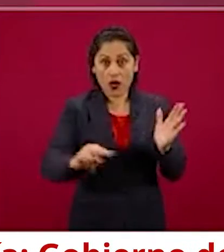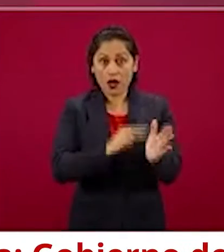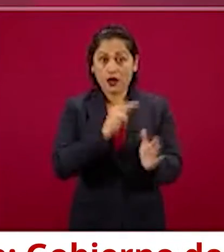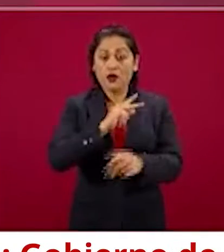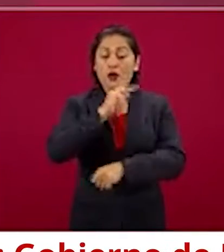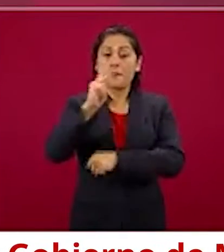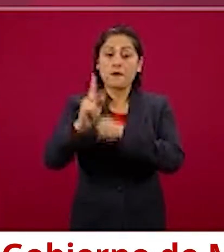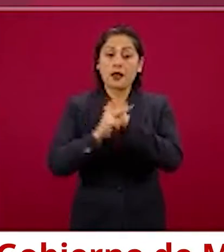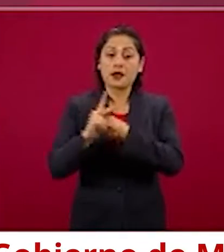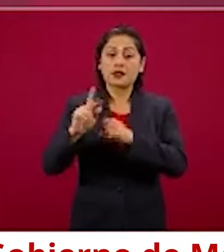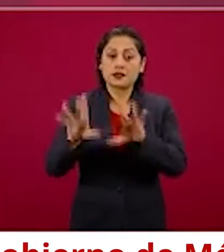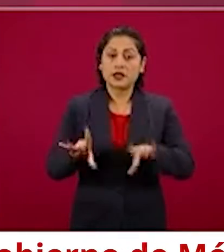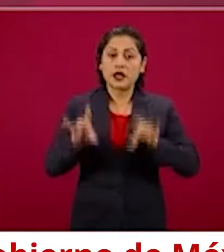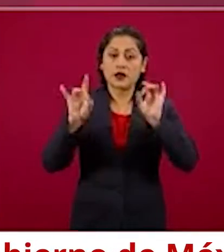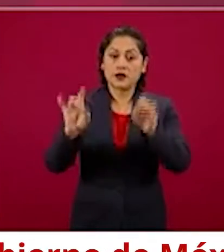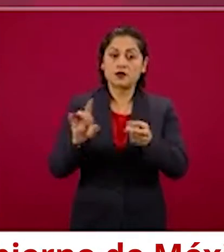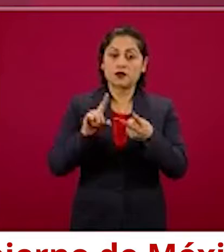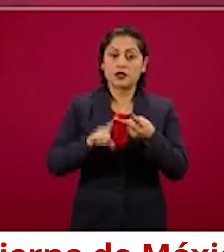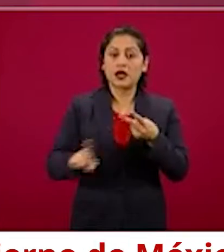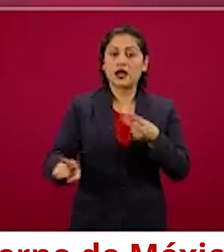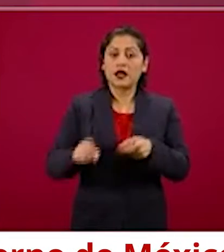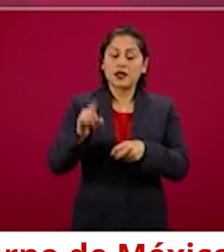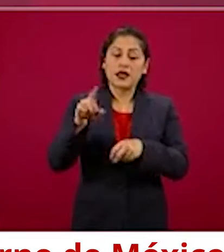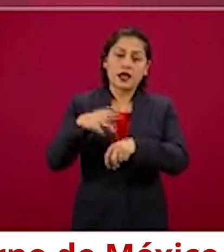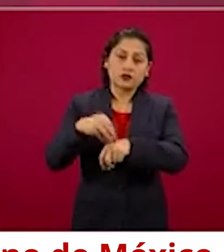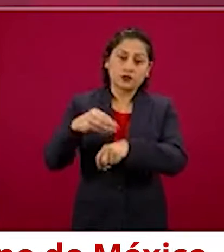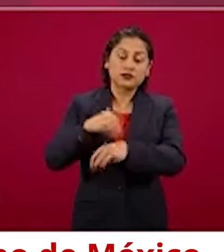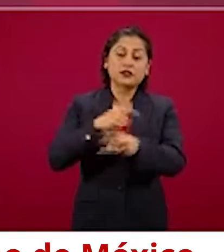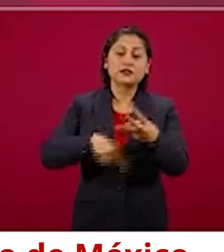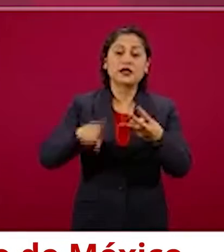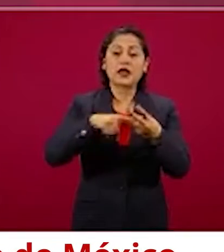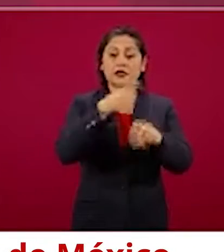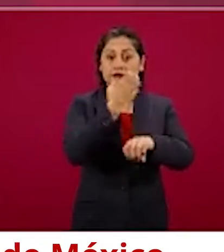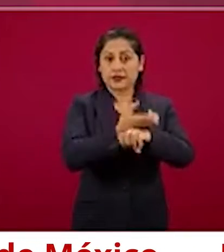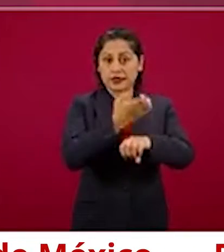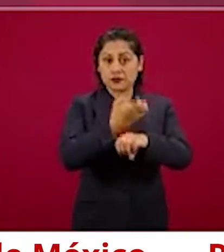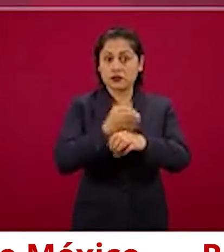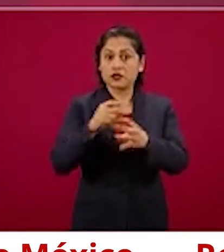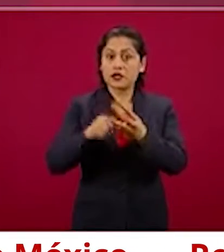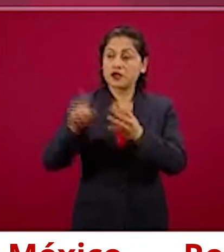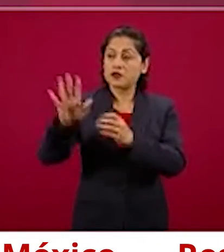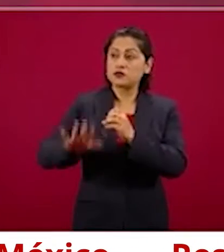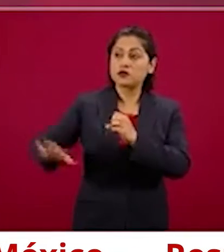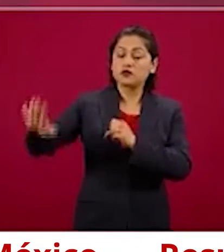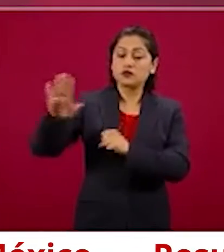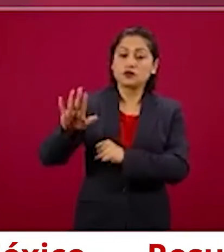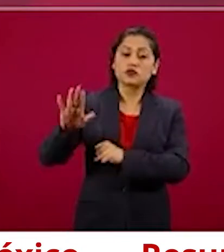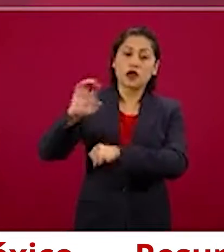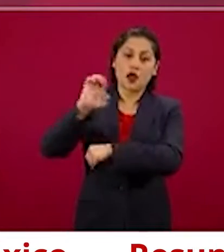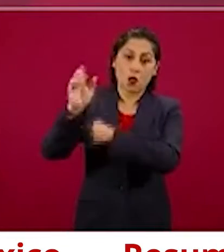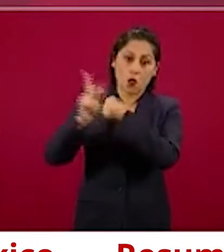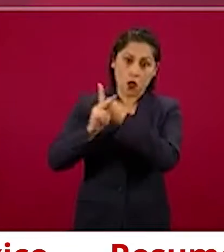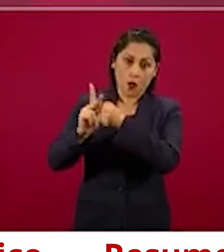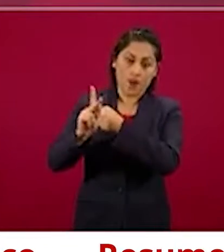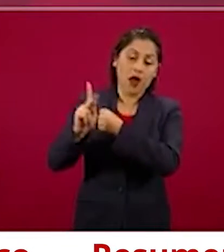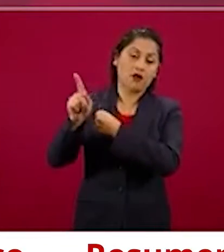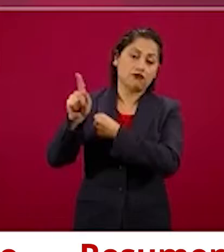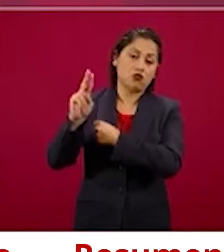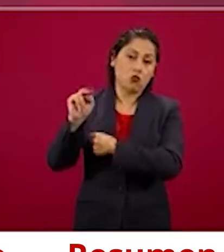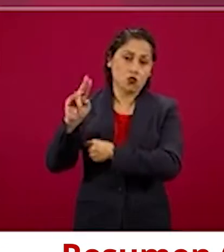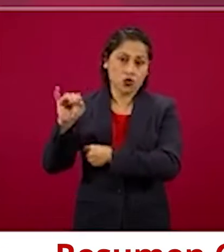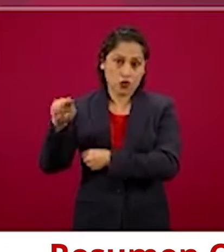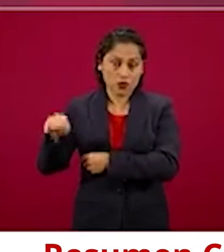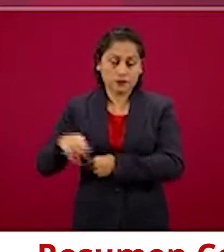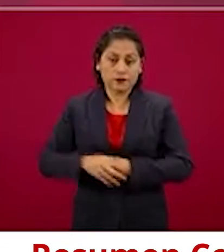con Suiza, con Estados Unidos, con Canadá y con la Unión Europea. Lo que se va a firmar hoy es que